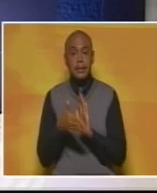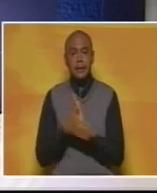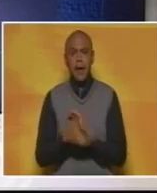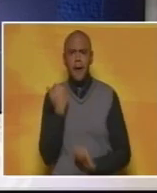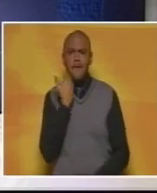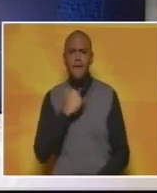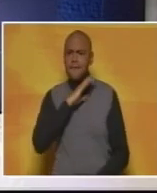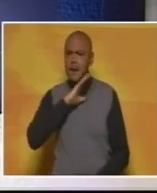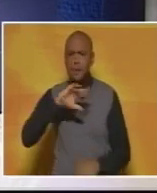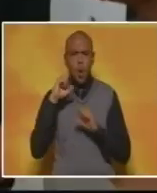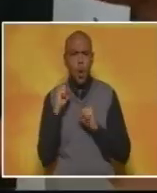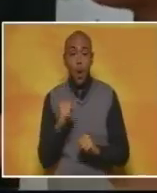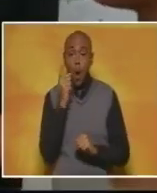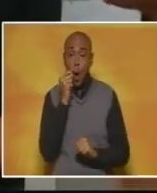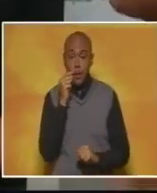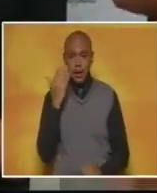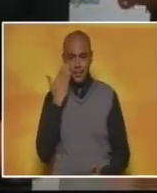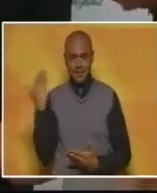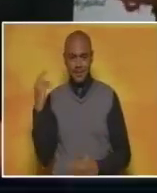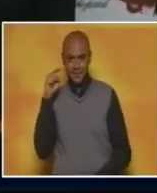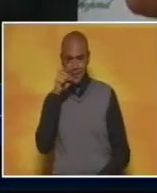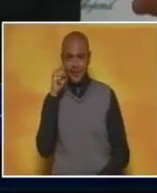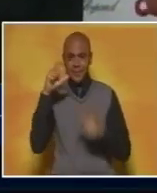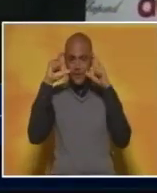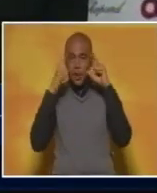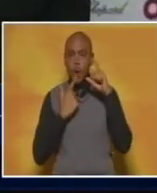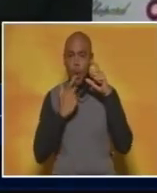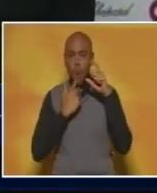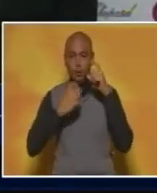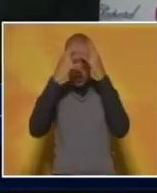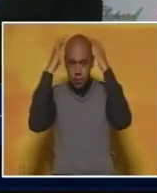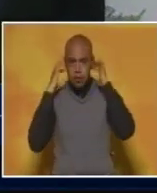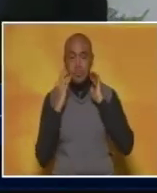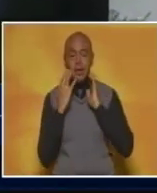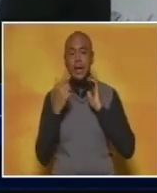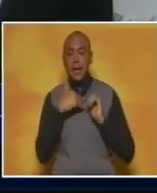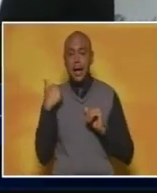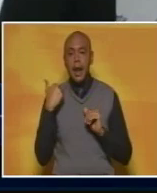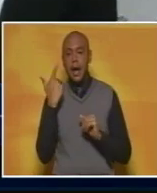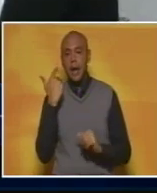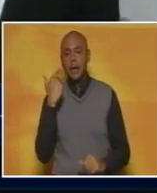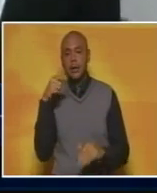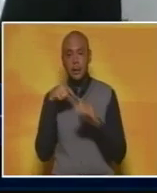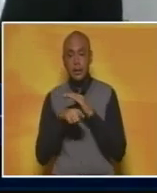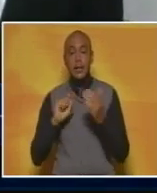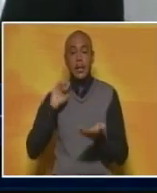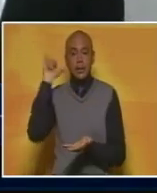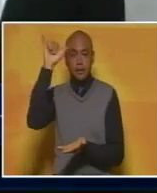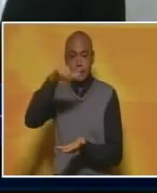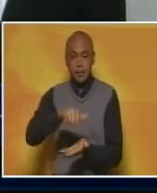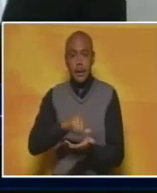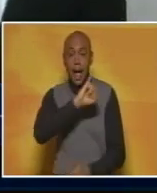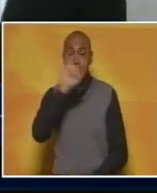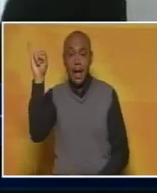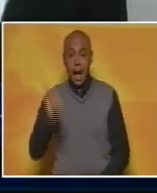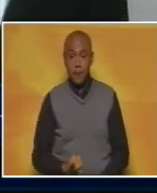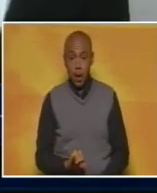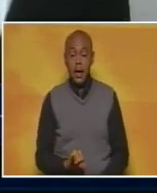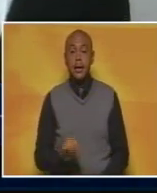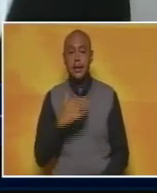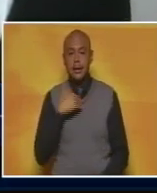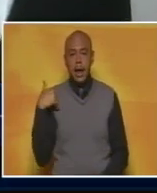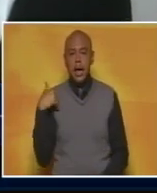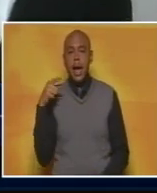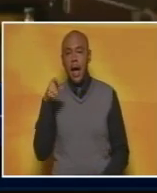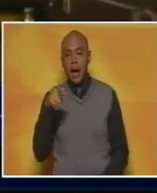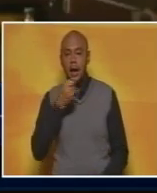extremadamente enfermo. El británico anunció que cancelaba el concierto que tenía planeado dar en Indianápolis a pocas horas del inicio